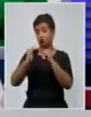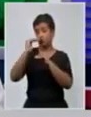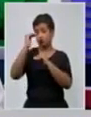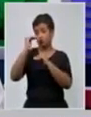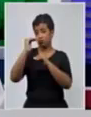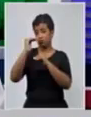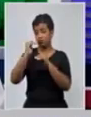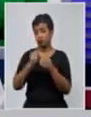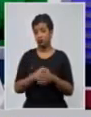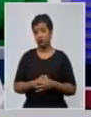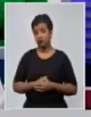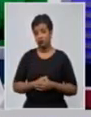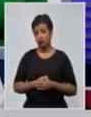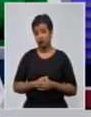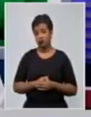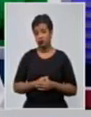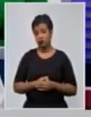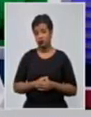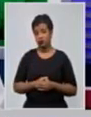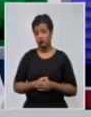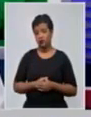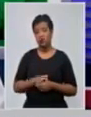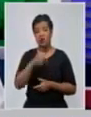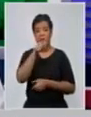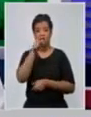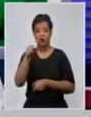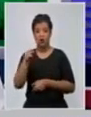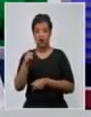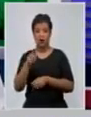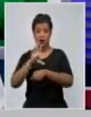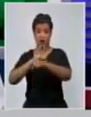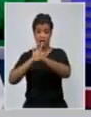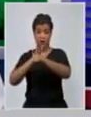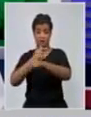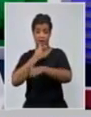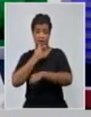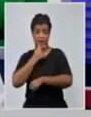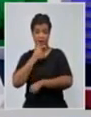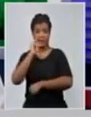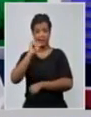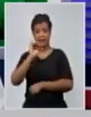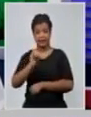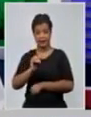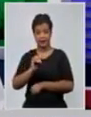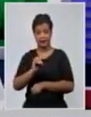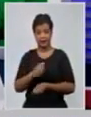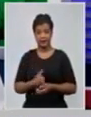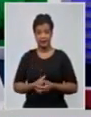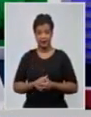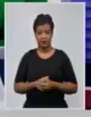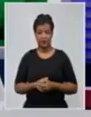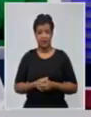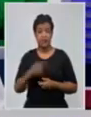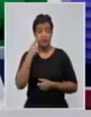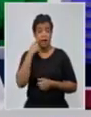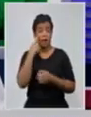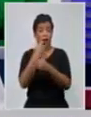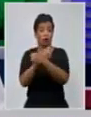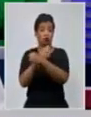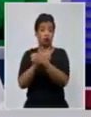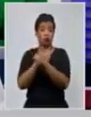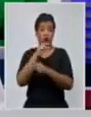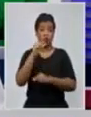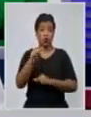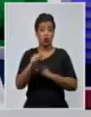58 de 60 y más, una cifra elevada para adultos mayores. Para adultos mayores, que además vemos cómo los riesgos se